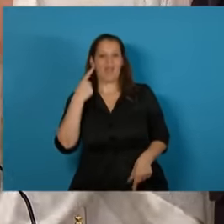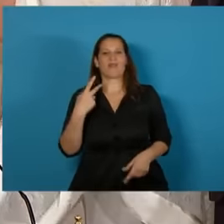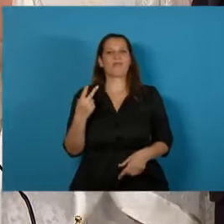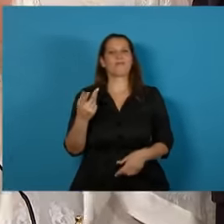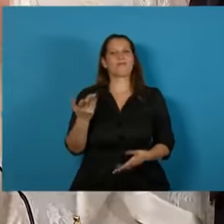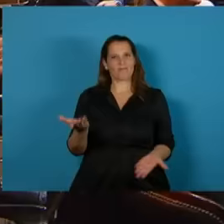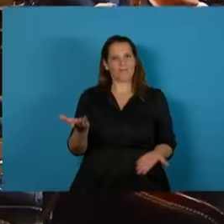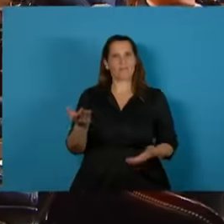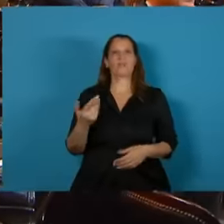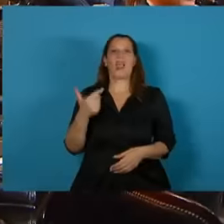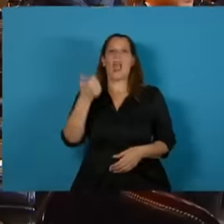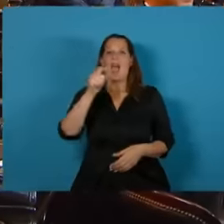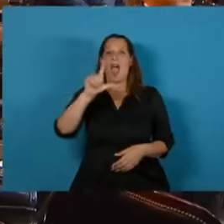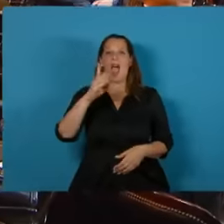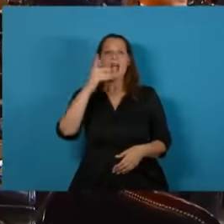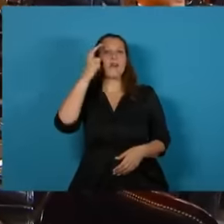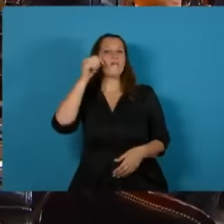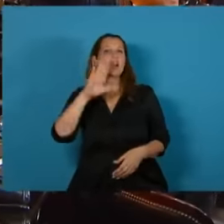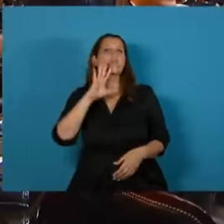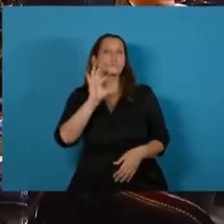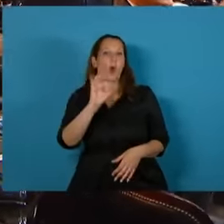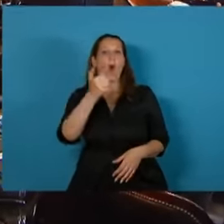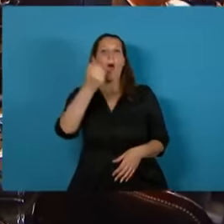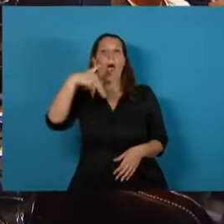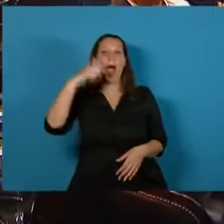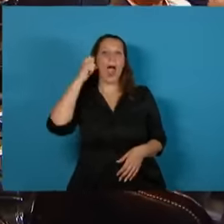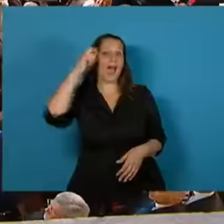doctor Alberto Ángel Fernández.